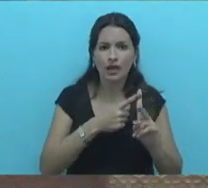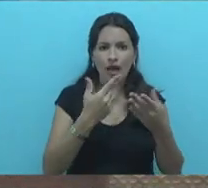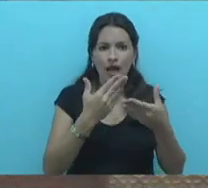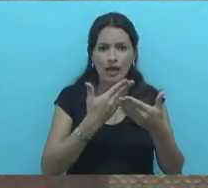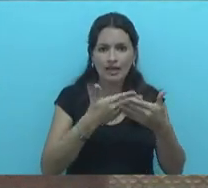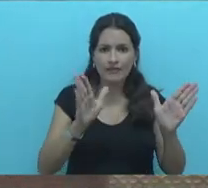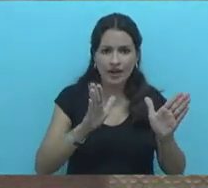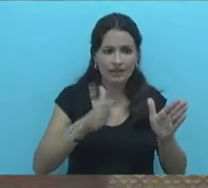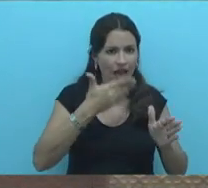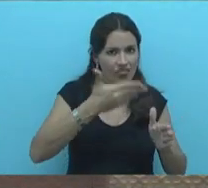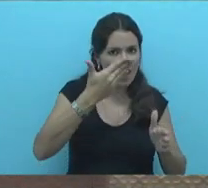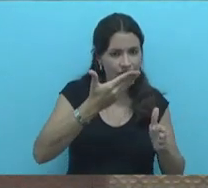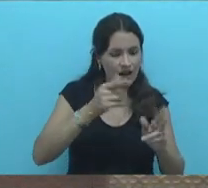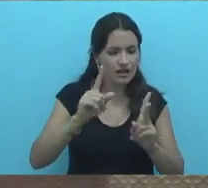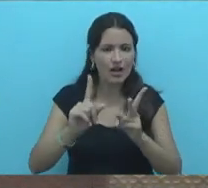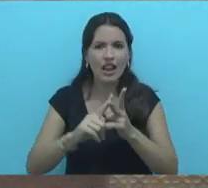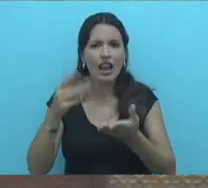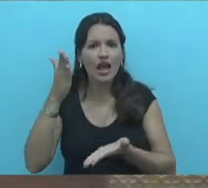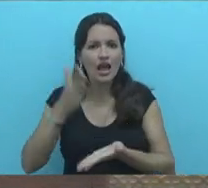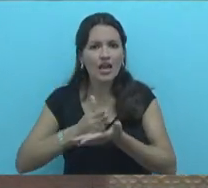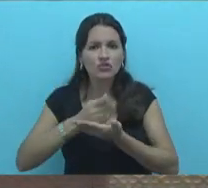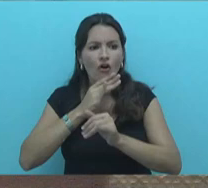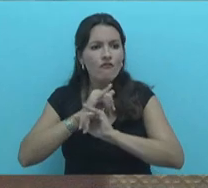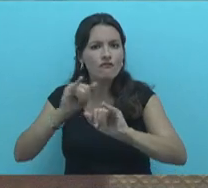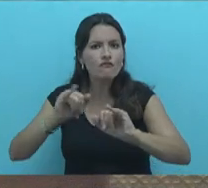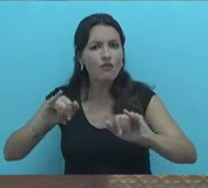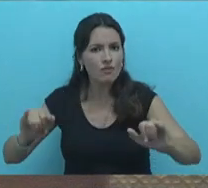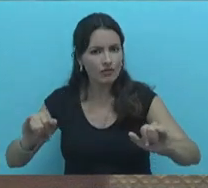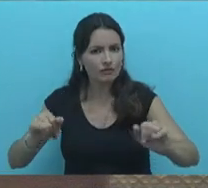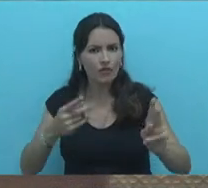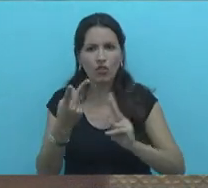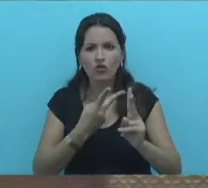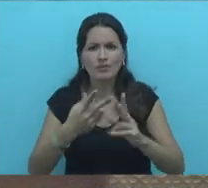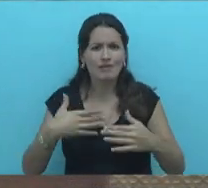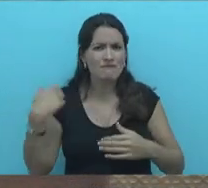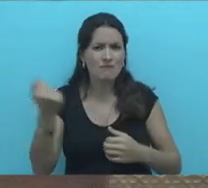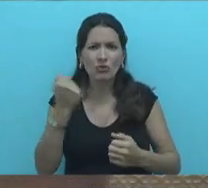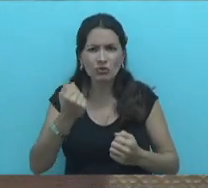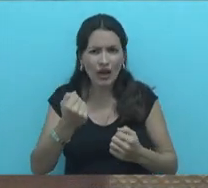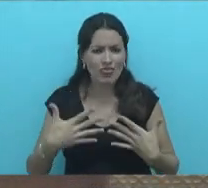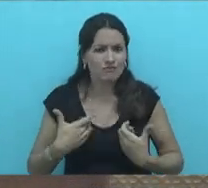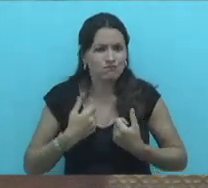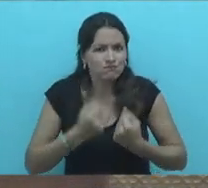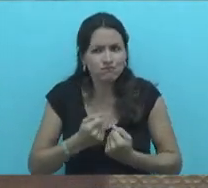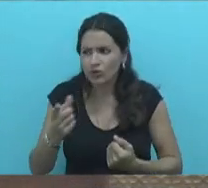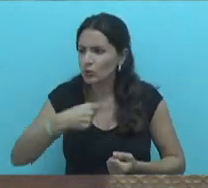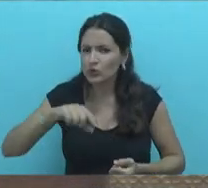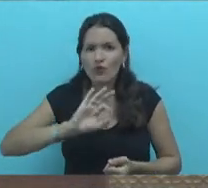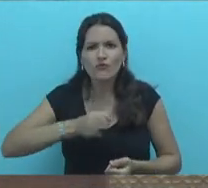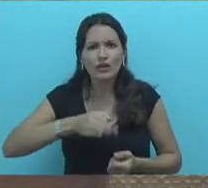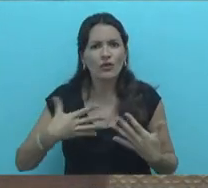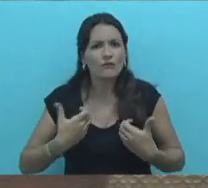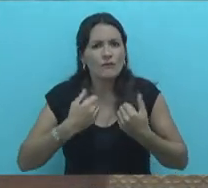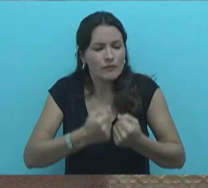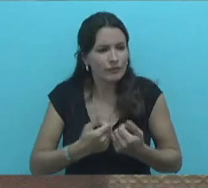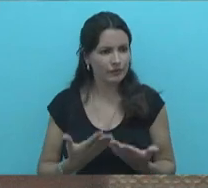por un lado, y el derecho a la información de nuestro pueblo. Pensamos que si en cercanías recién del inicio de